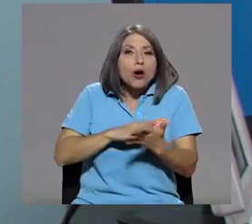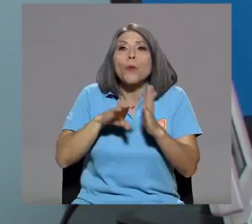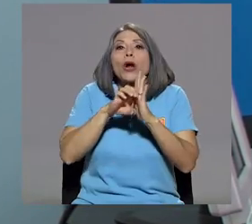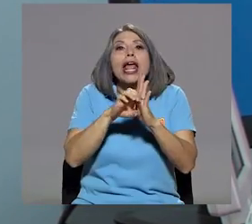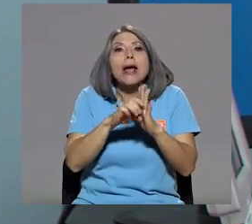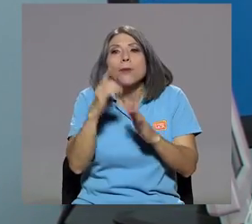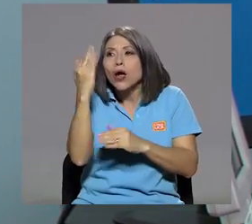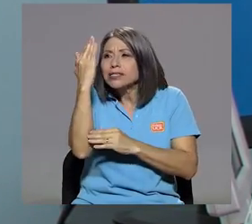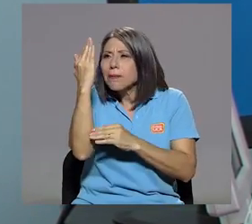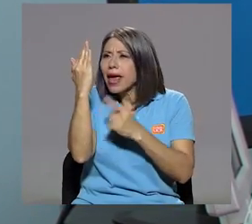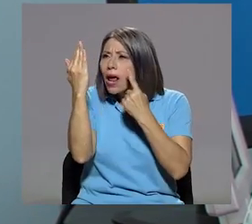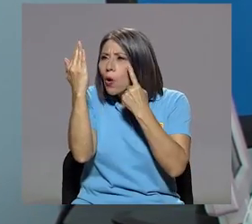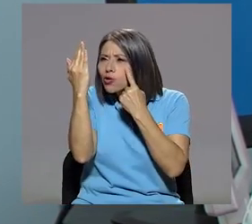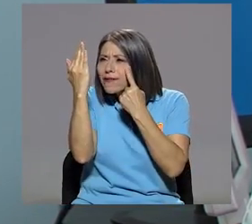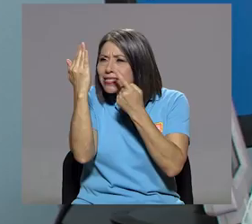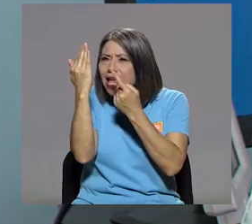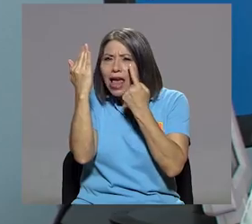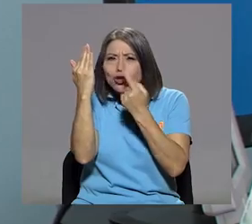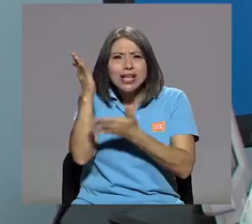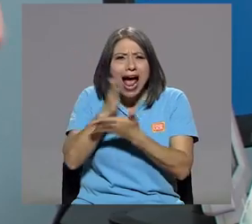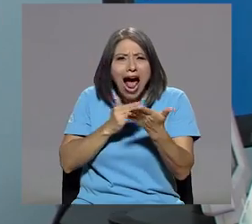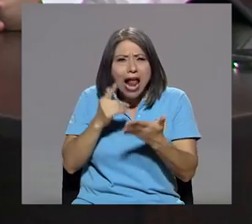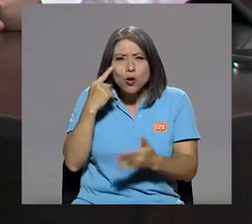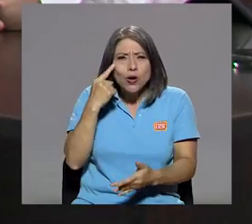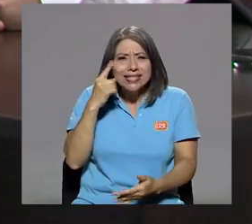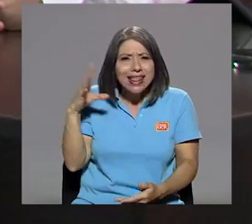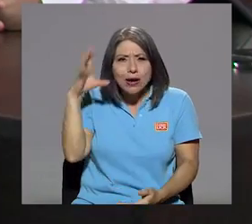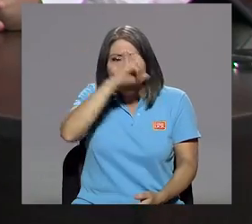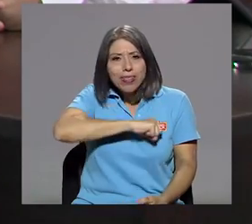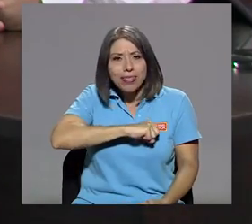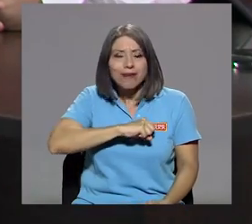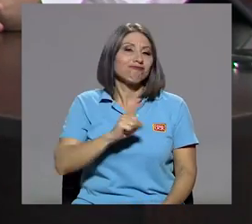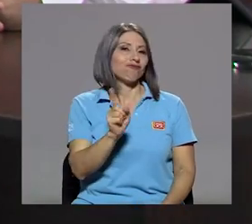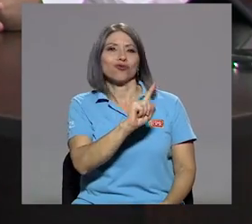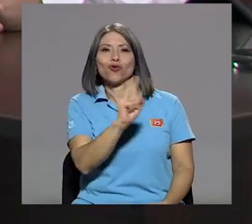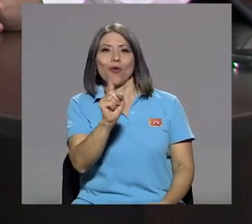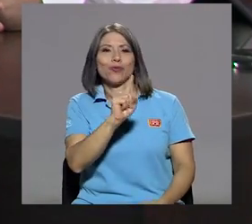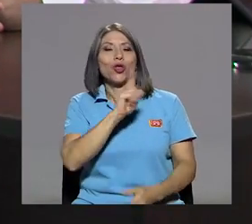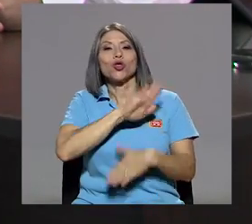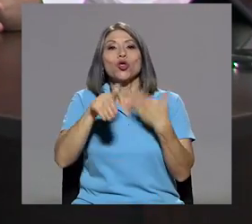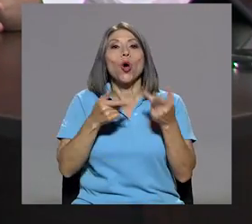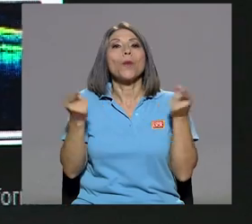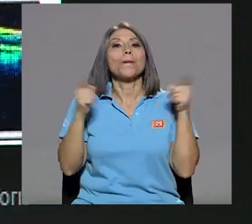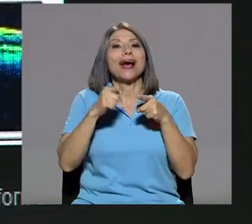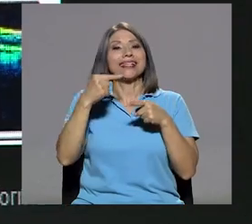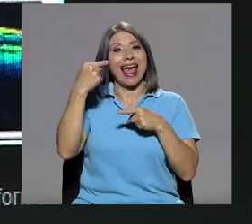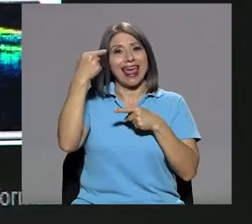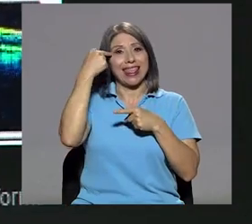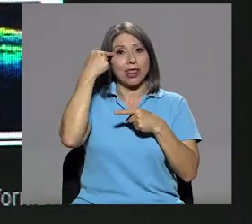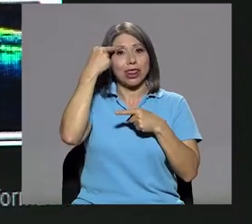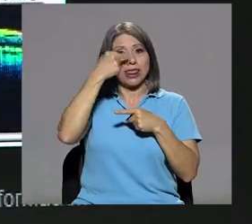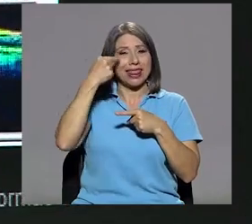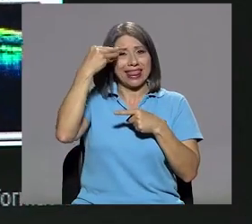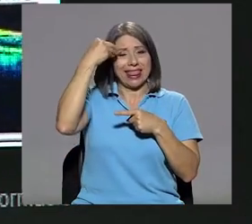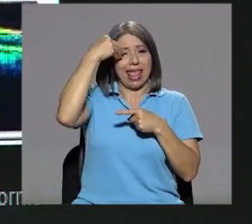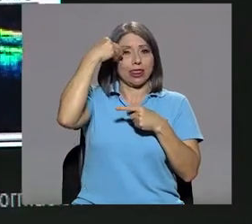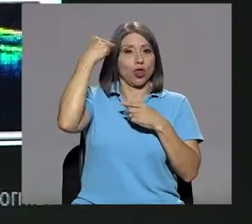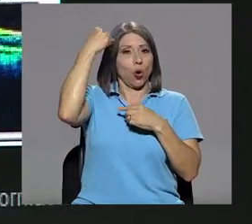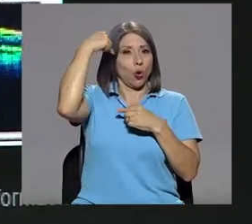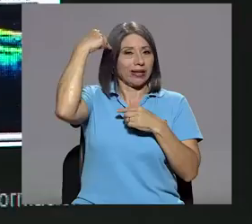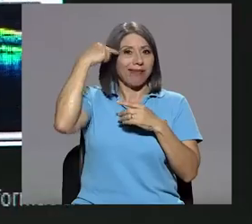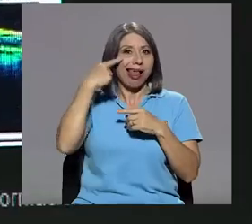si se está revisando el ojo en el espejo, alguna cuestión? No, generalmente no, porque todo es a nivel dentro del ojo. Muy interesante.